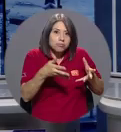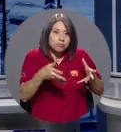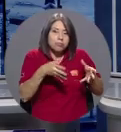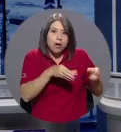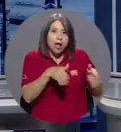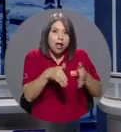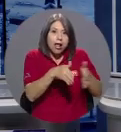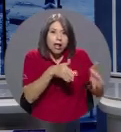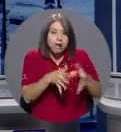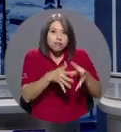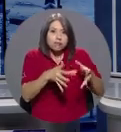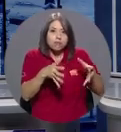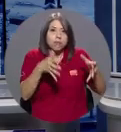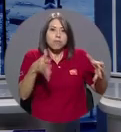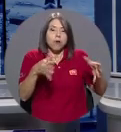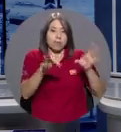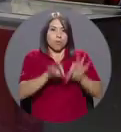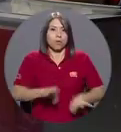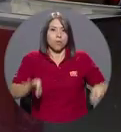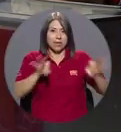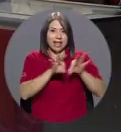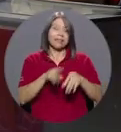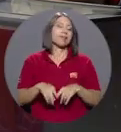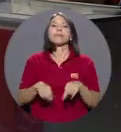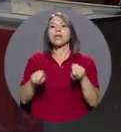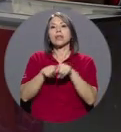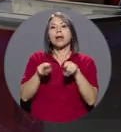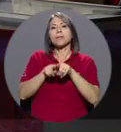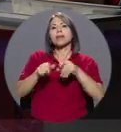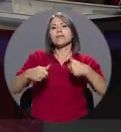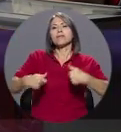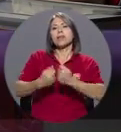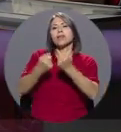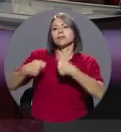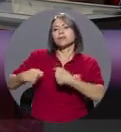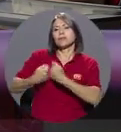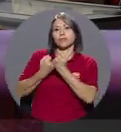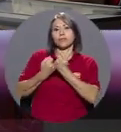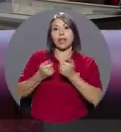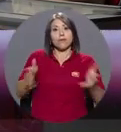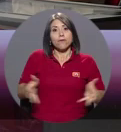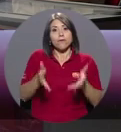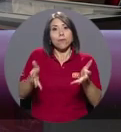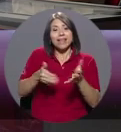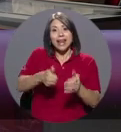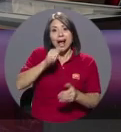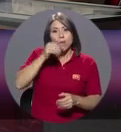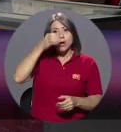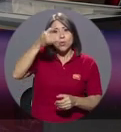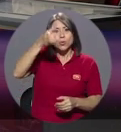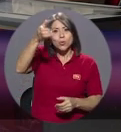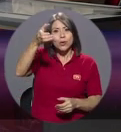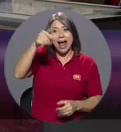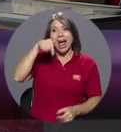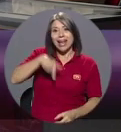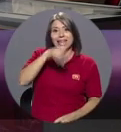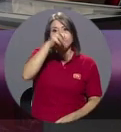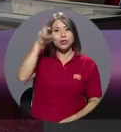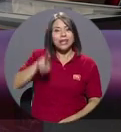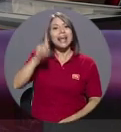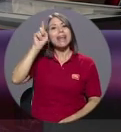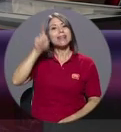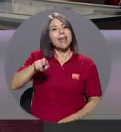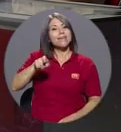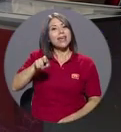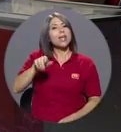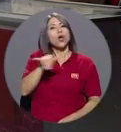eso. Y lo que estábamos hablando antes, ¿verdad? De los retos. Fomentar la acuacultura. Costa Rica debería ver la acuacultura como un área